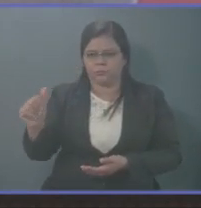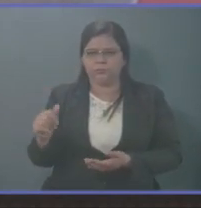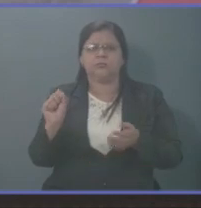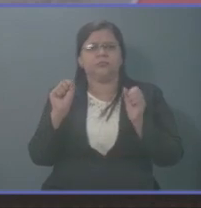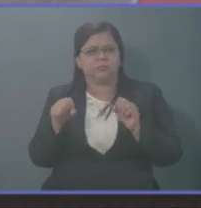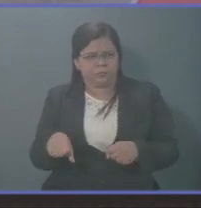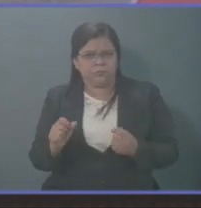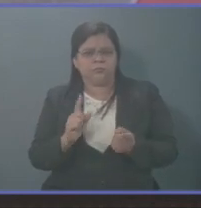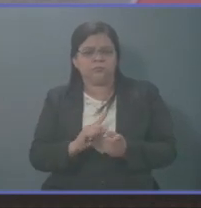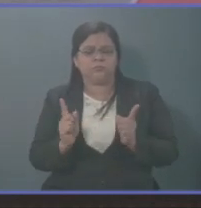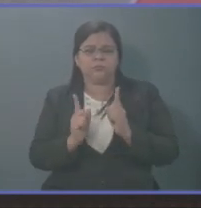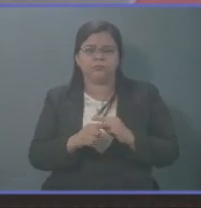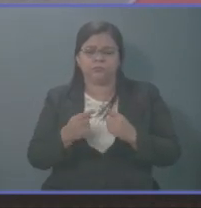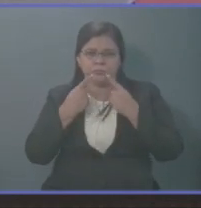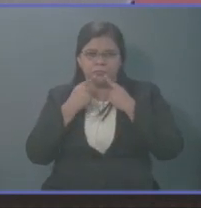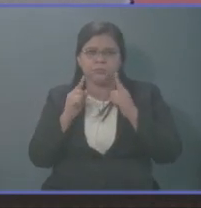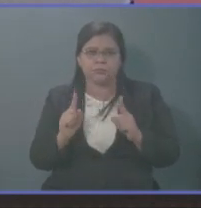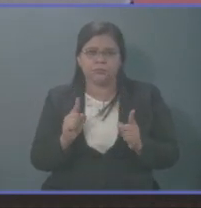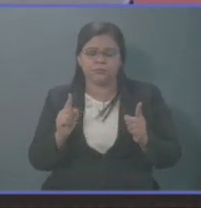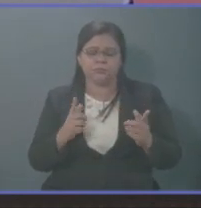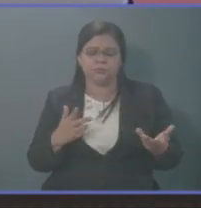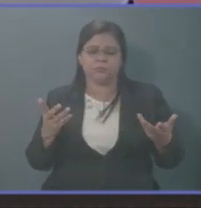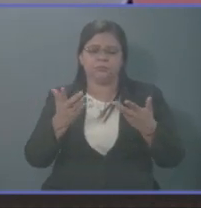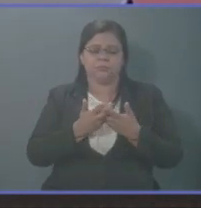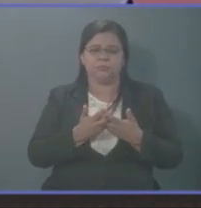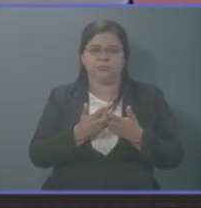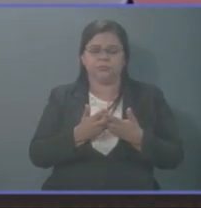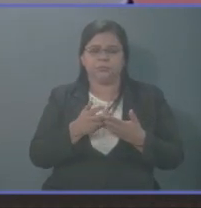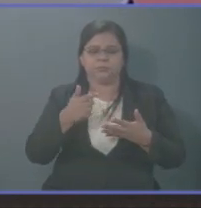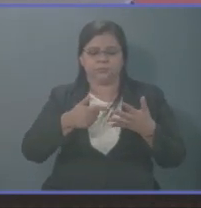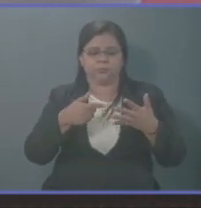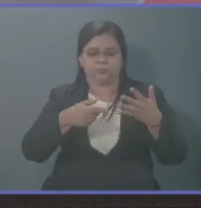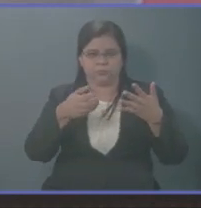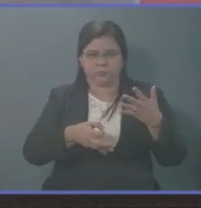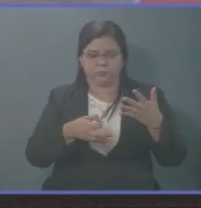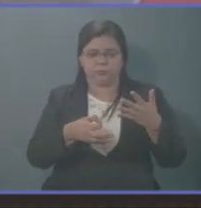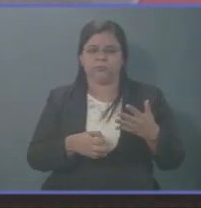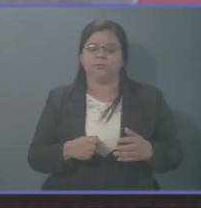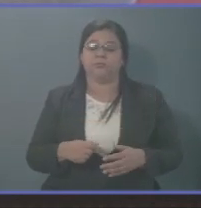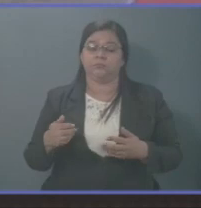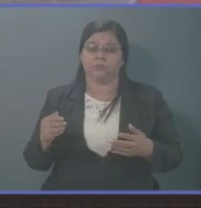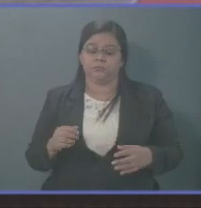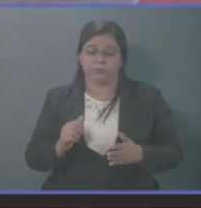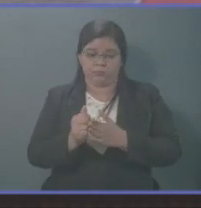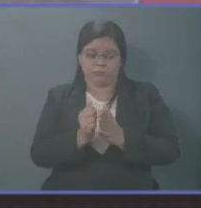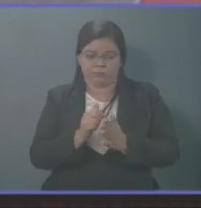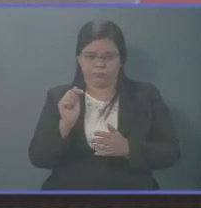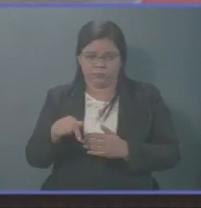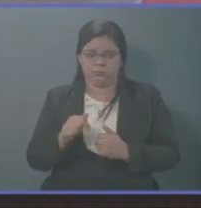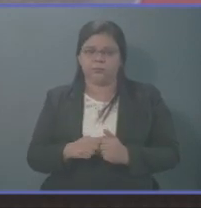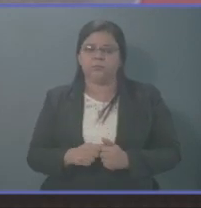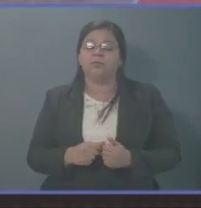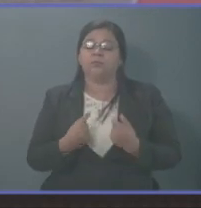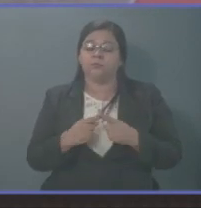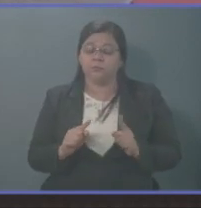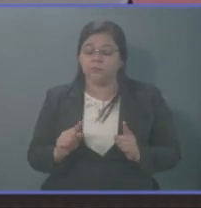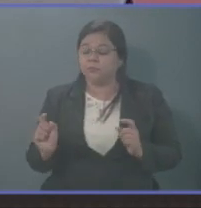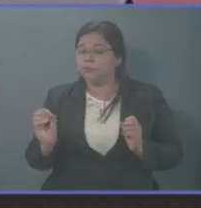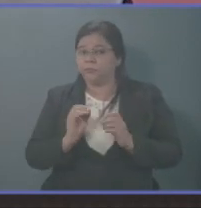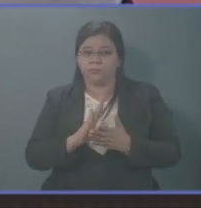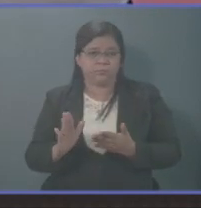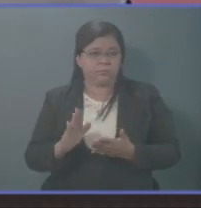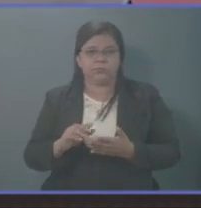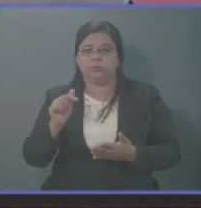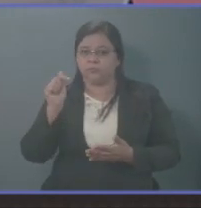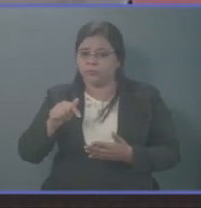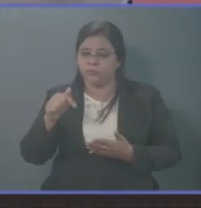modifiquen su declaración en los términos regulados en el inciso segundo del presente artículo, sin que se causen multas, intereses